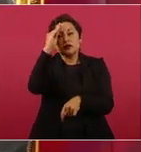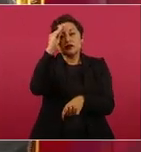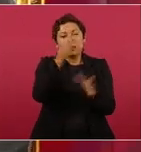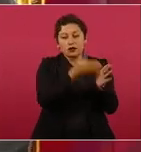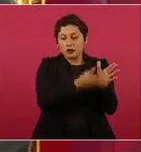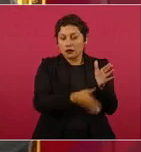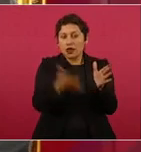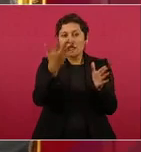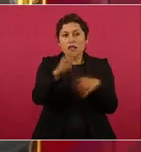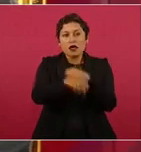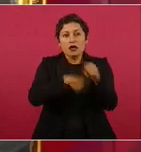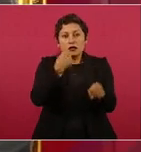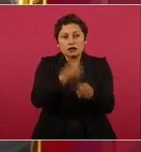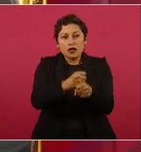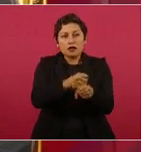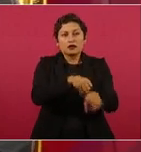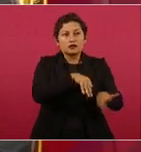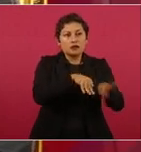corrupto,